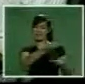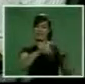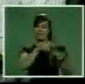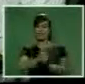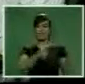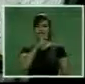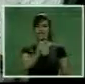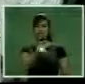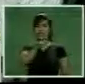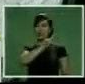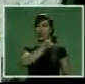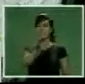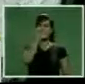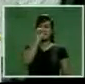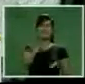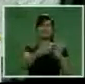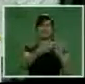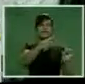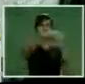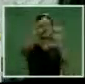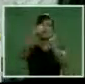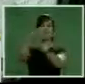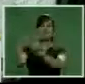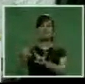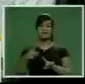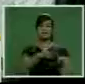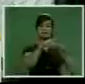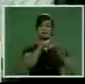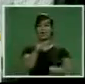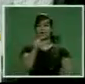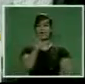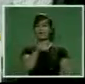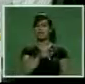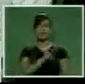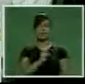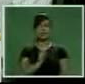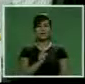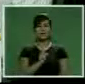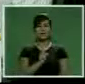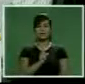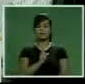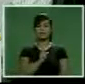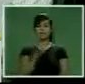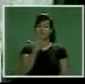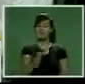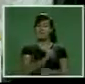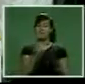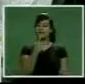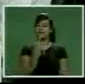es el concepto de diversidad. De diversidad. Yo te lo digo porque